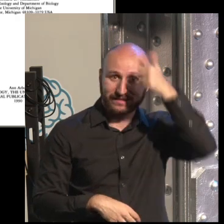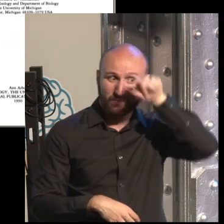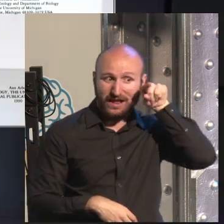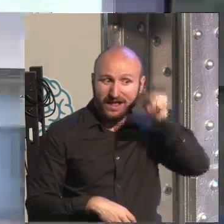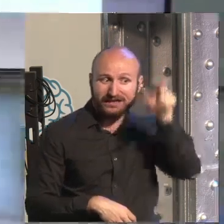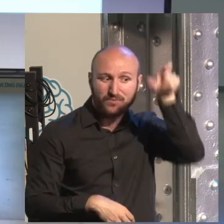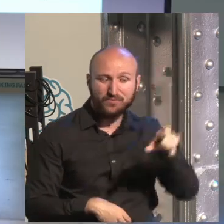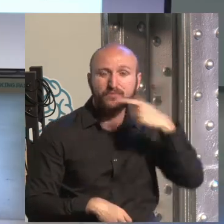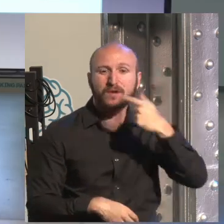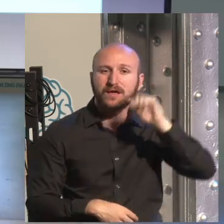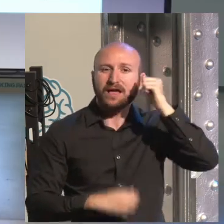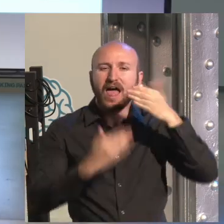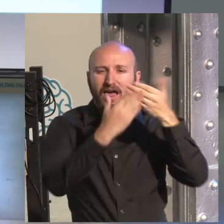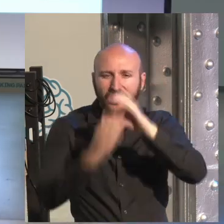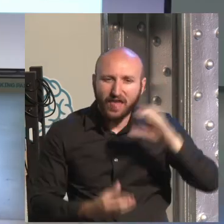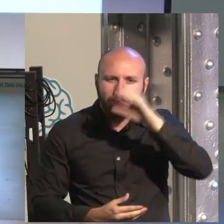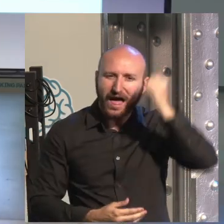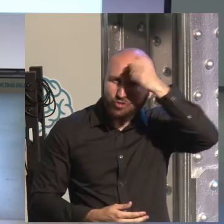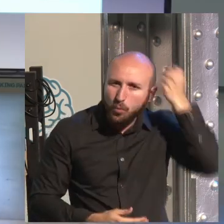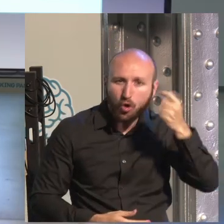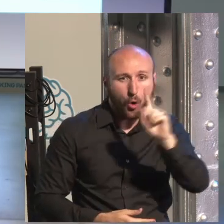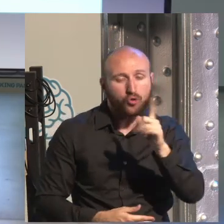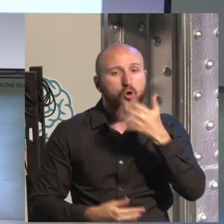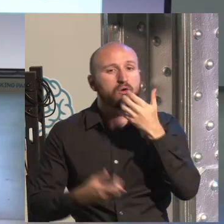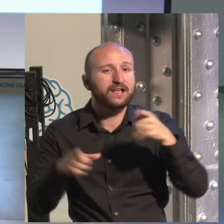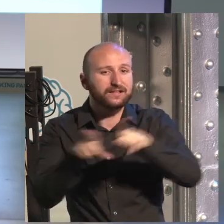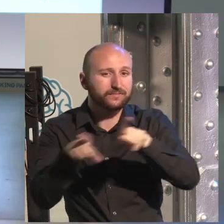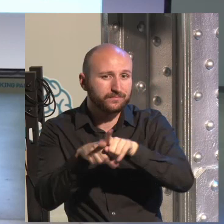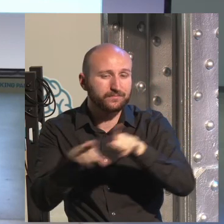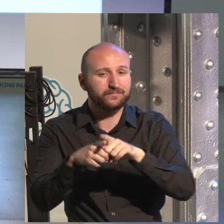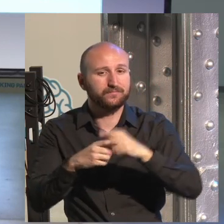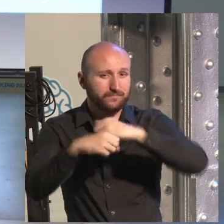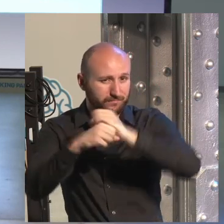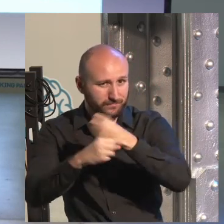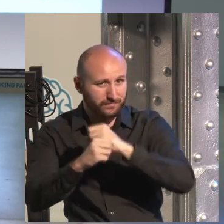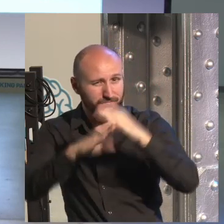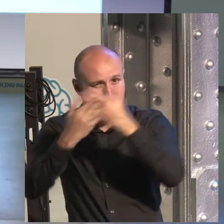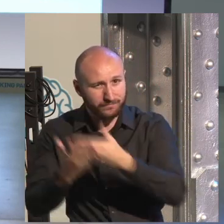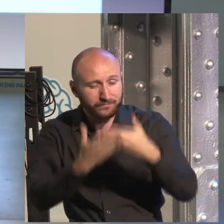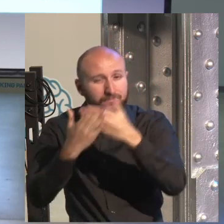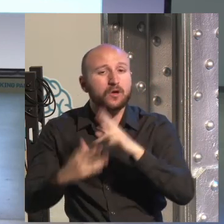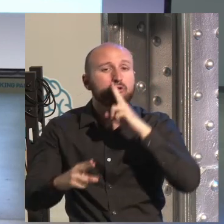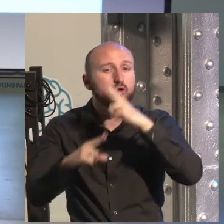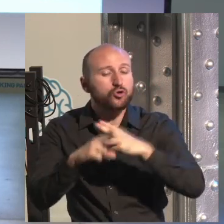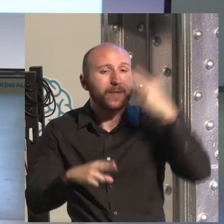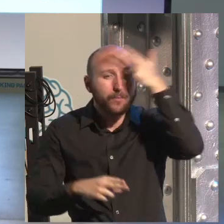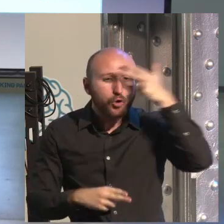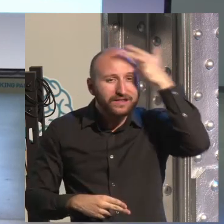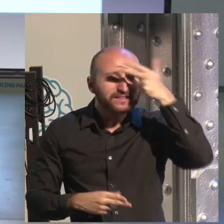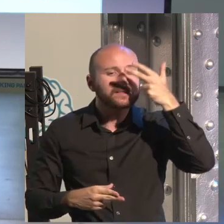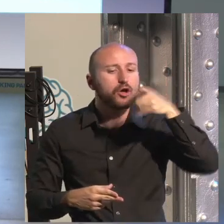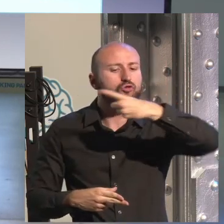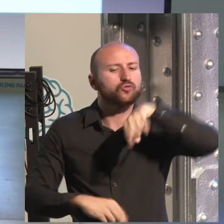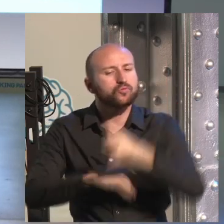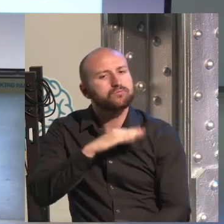un paleoantropólogo, es un sociobiólogo, es un entomólogo en realidad, estudia insectos sociales, que se llama la hipótesis, que nosotros